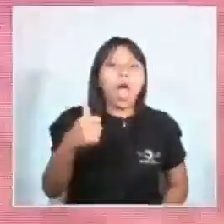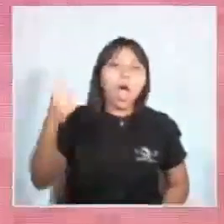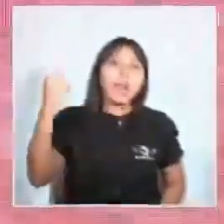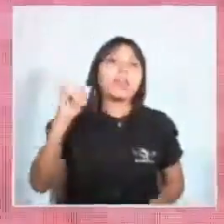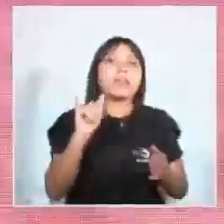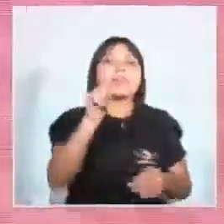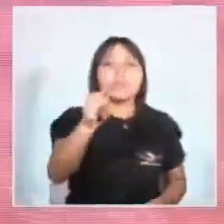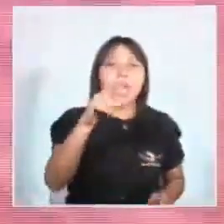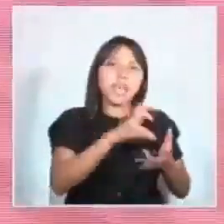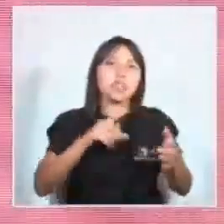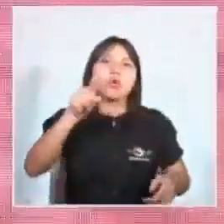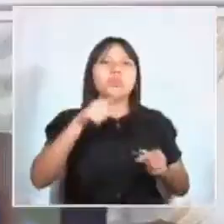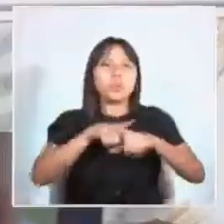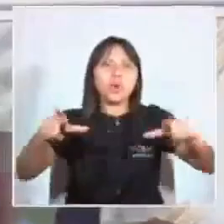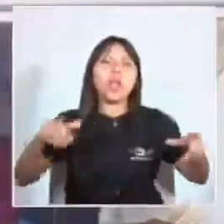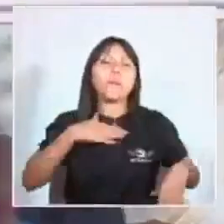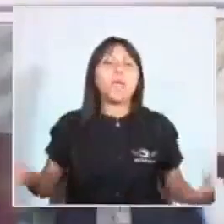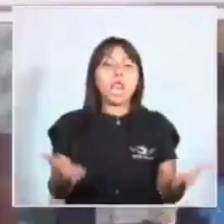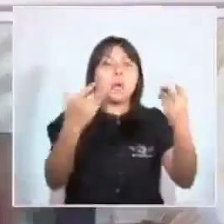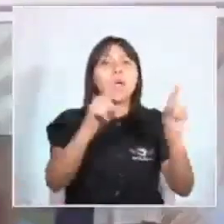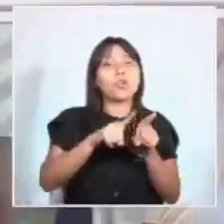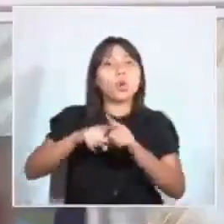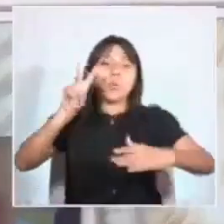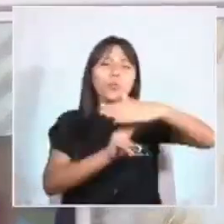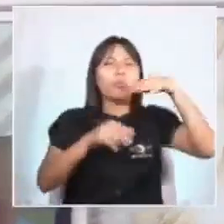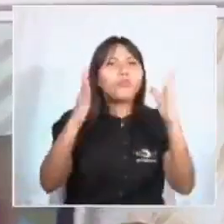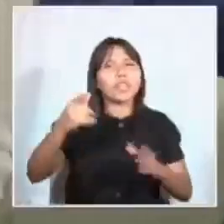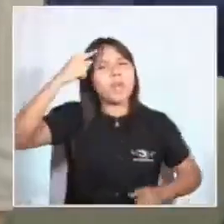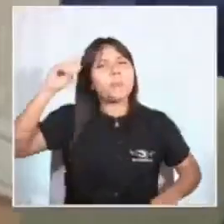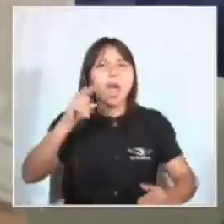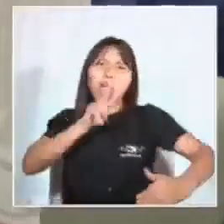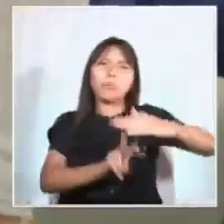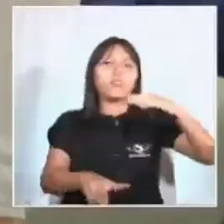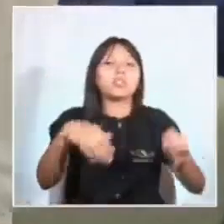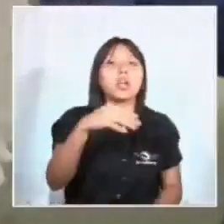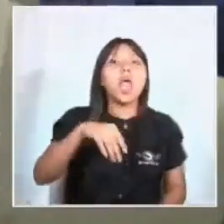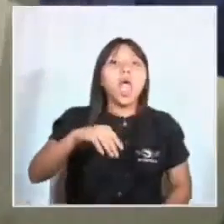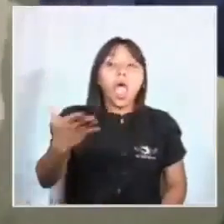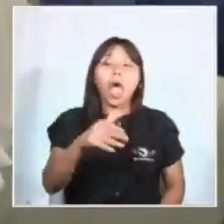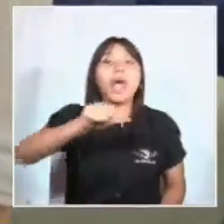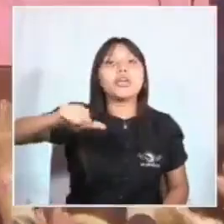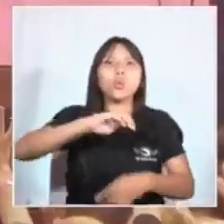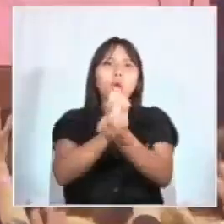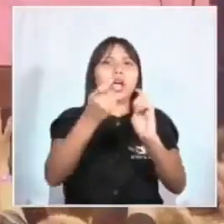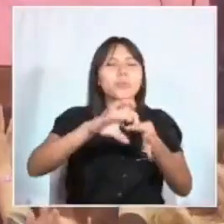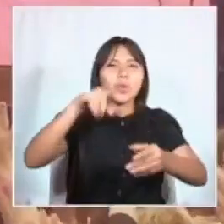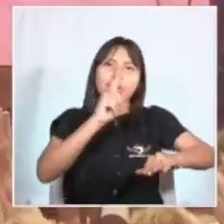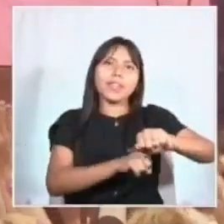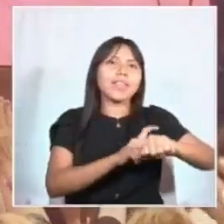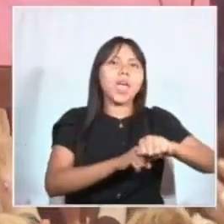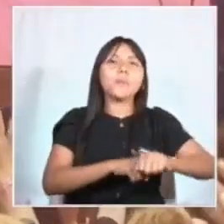lugar. Me levanto como profeta para profetizar que hay un cambio de tiempo, hay un cambio de